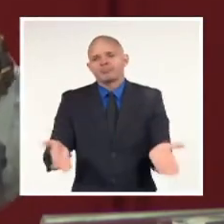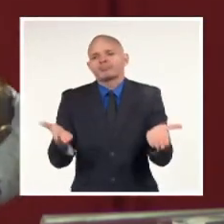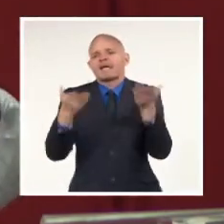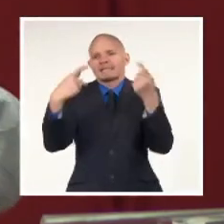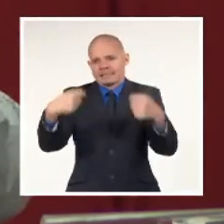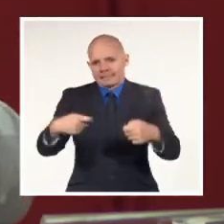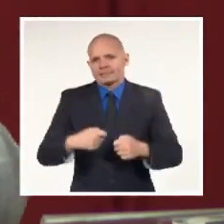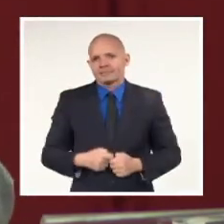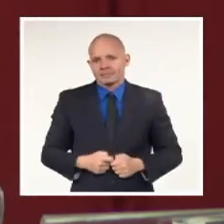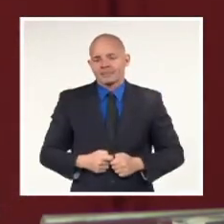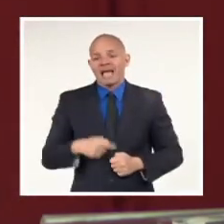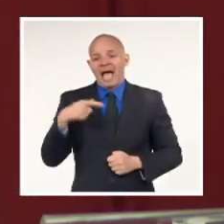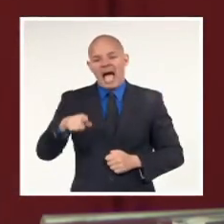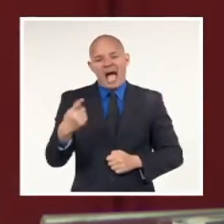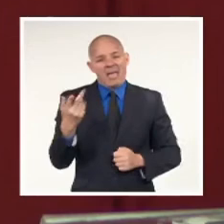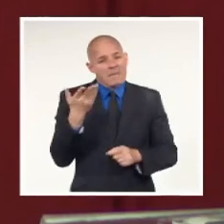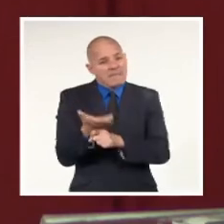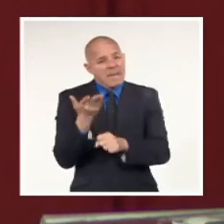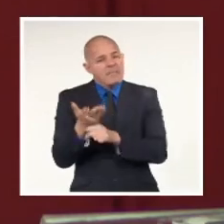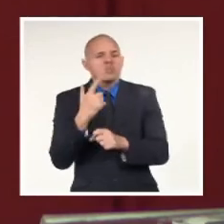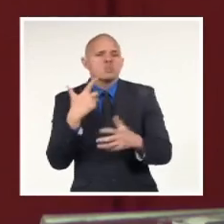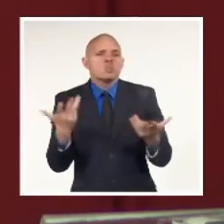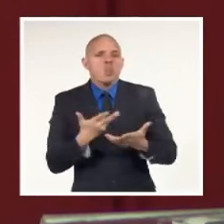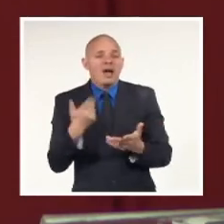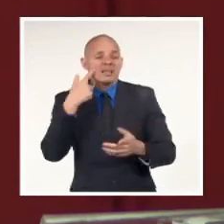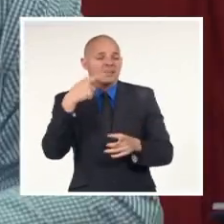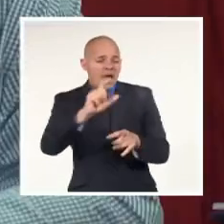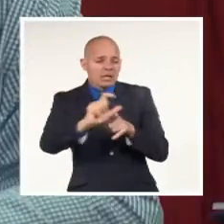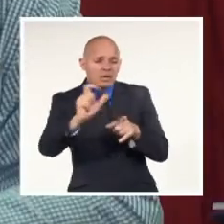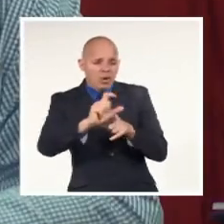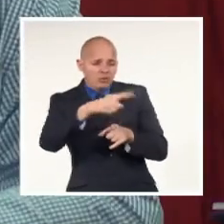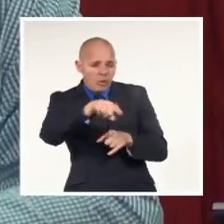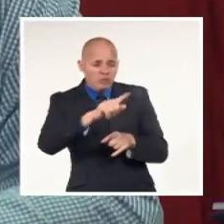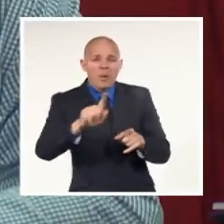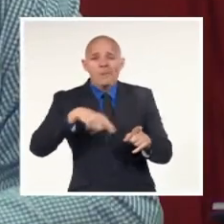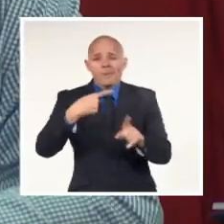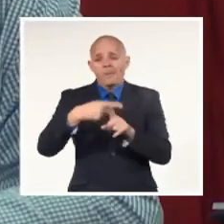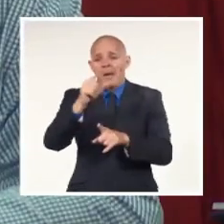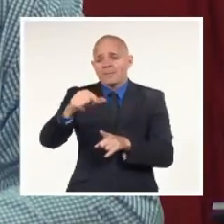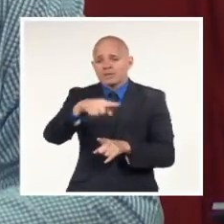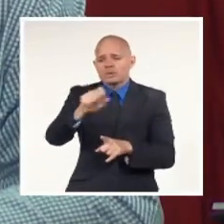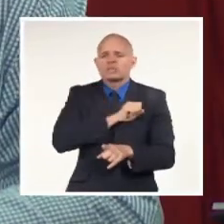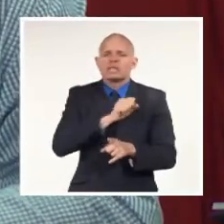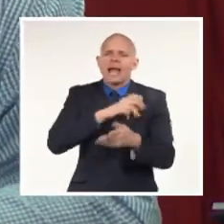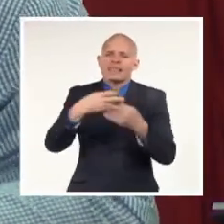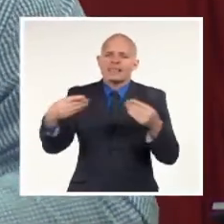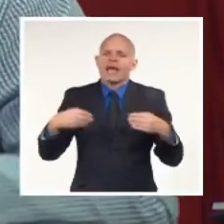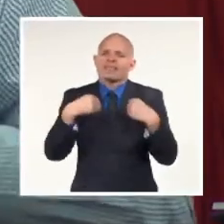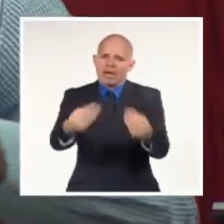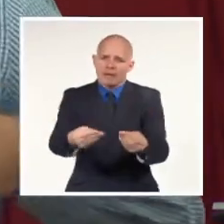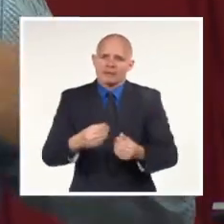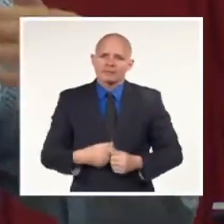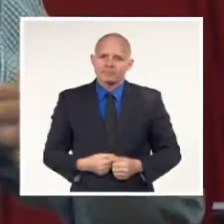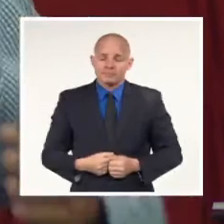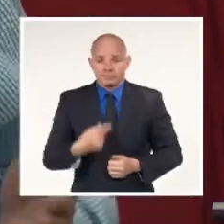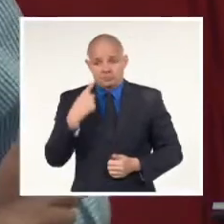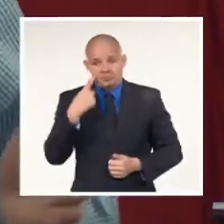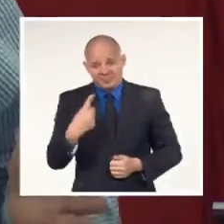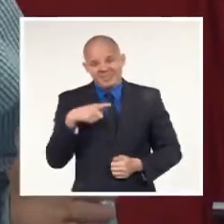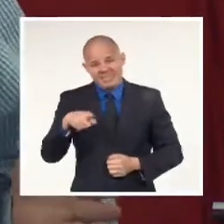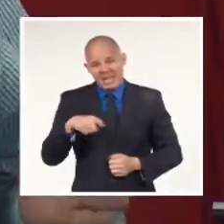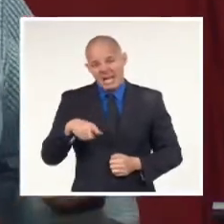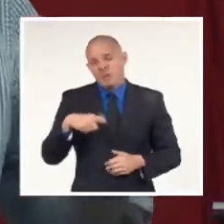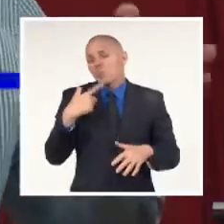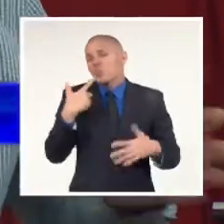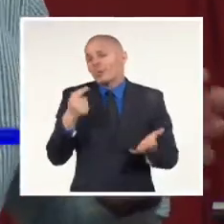Una de las mayores demandas se concentra en la agricultura y en la entrega de tierras. Entonces la agilidad no solo es en el papeleo y entregar, sino